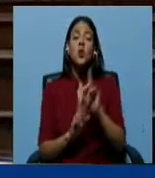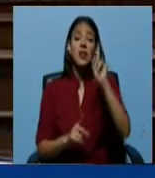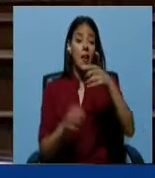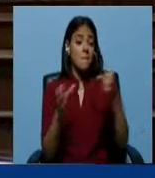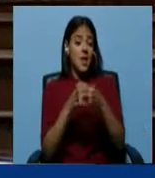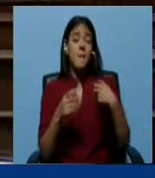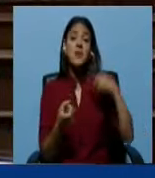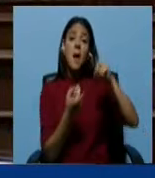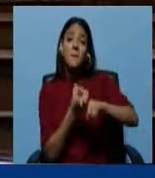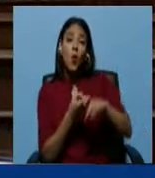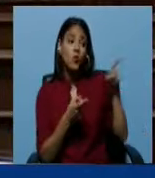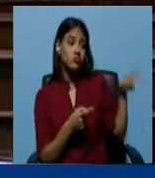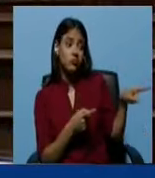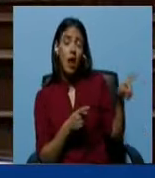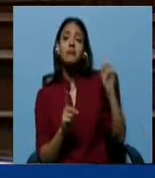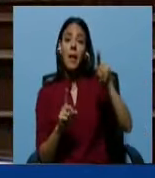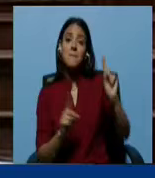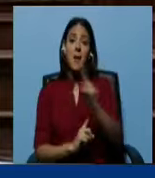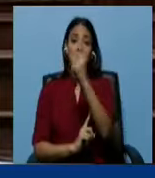doña Silita.